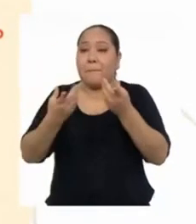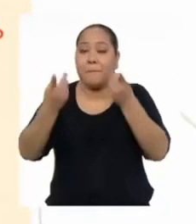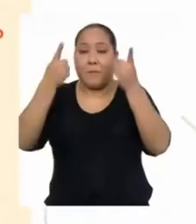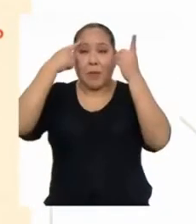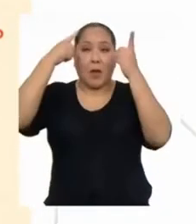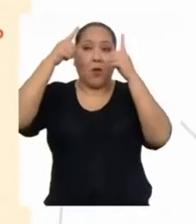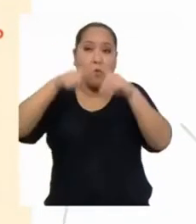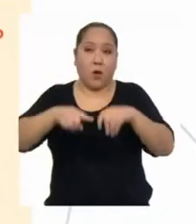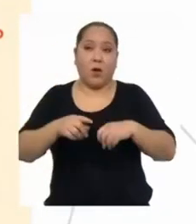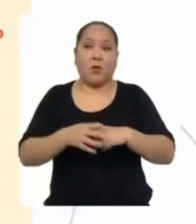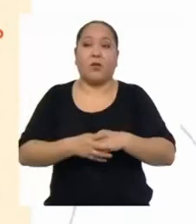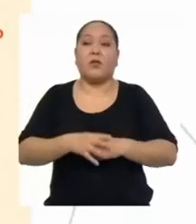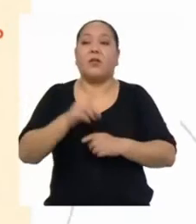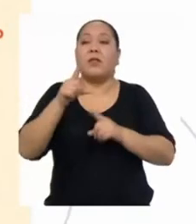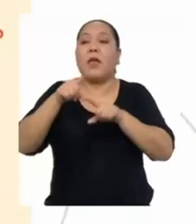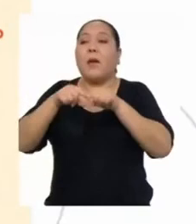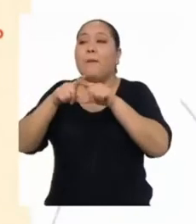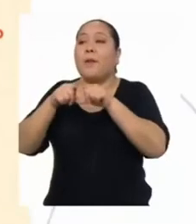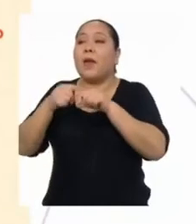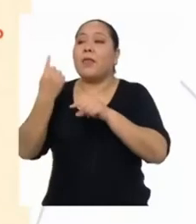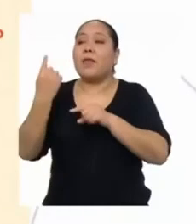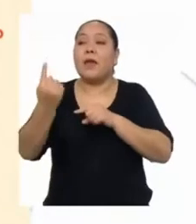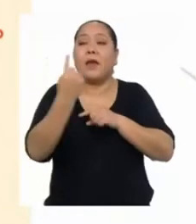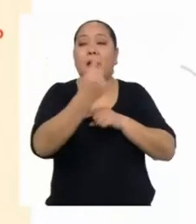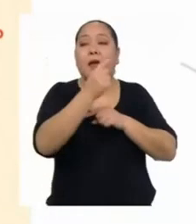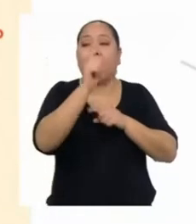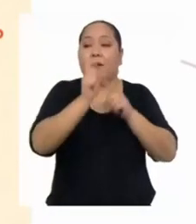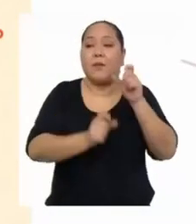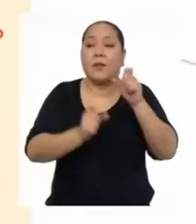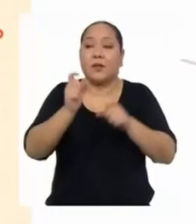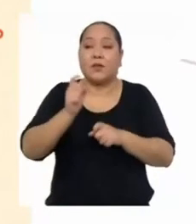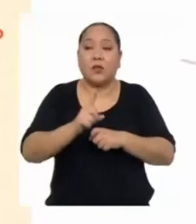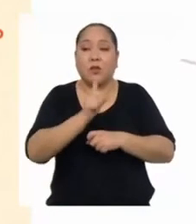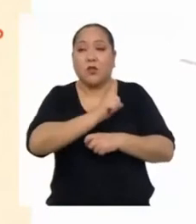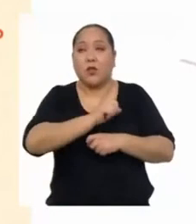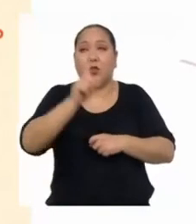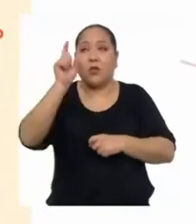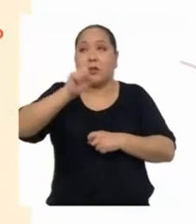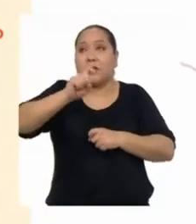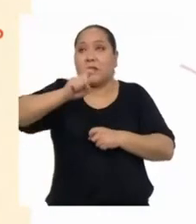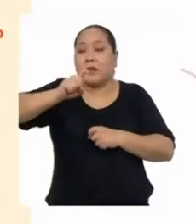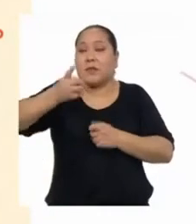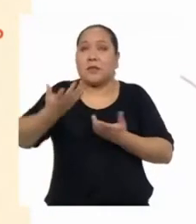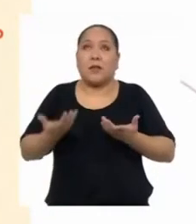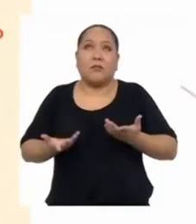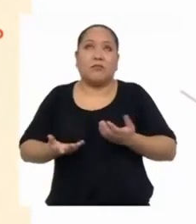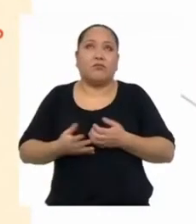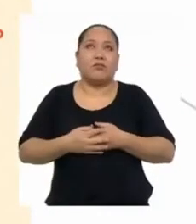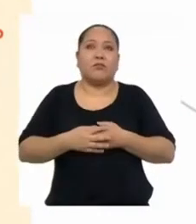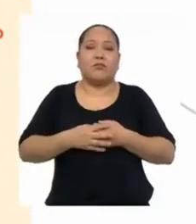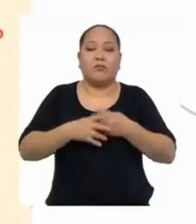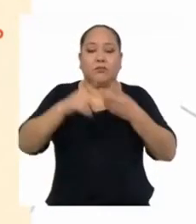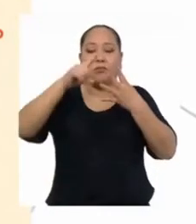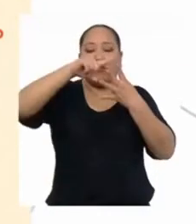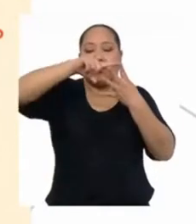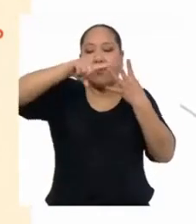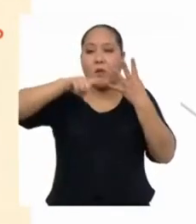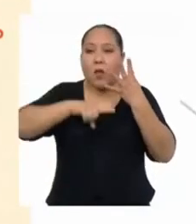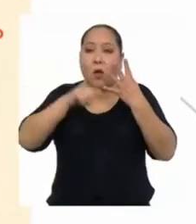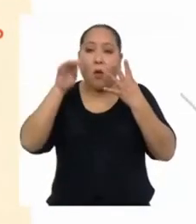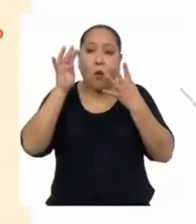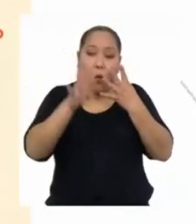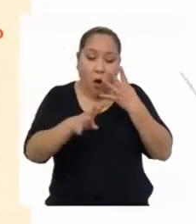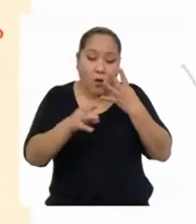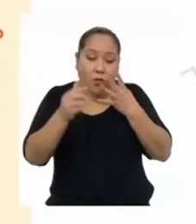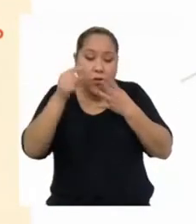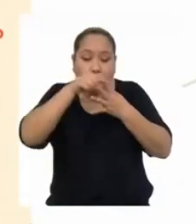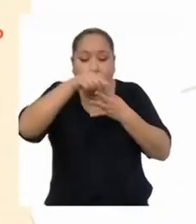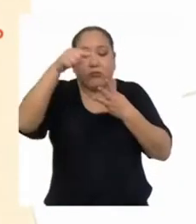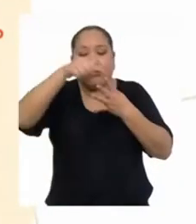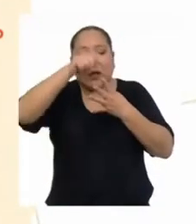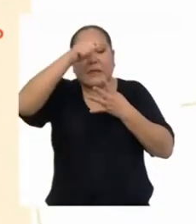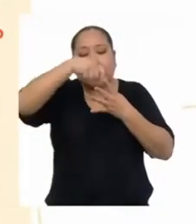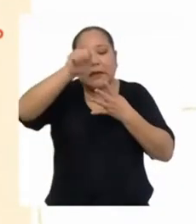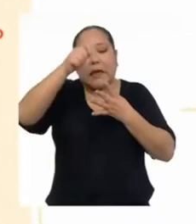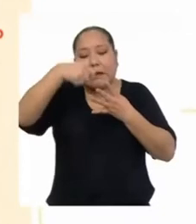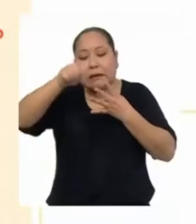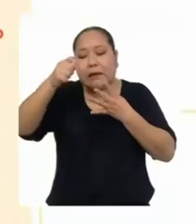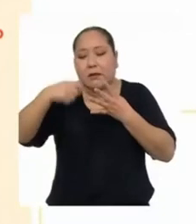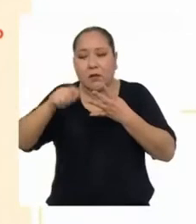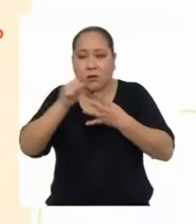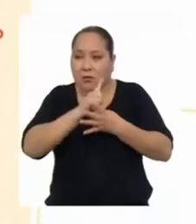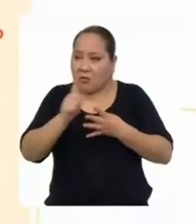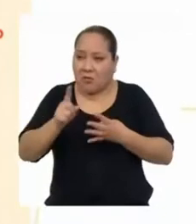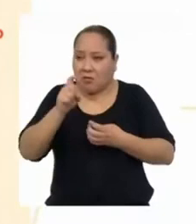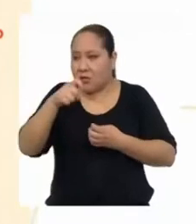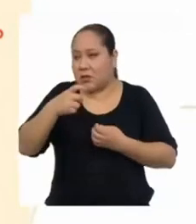de cada persona, no necesariamente debe ser 4 en nuestro caso. Respecto